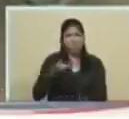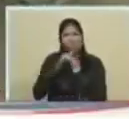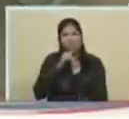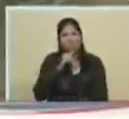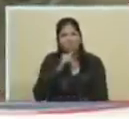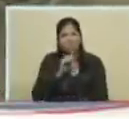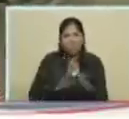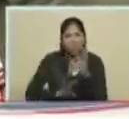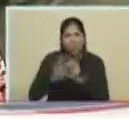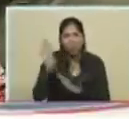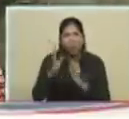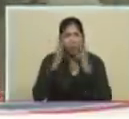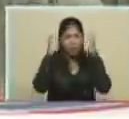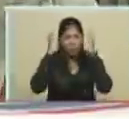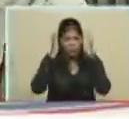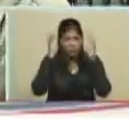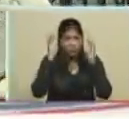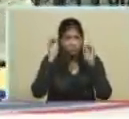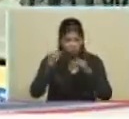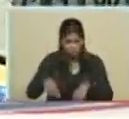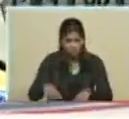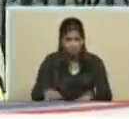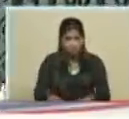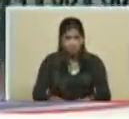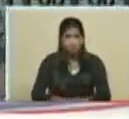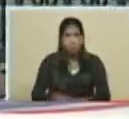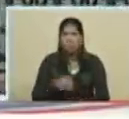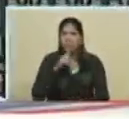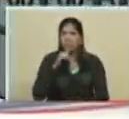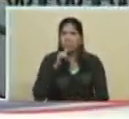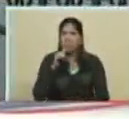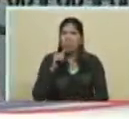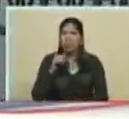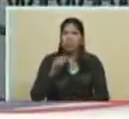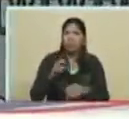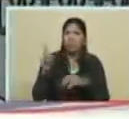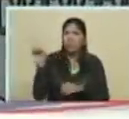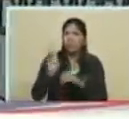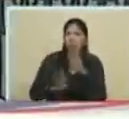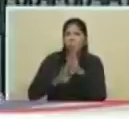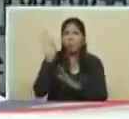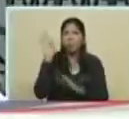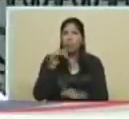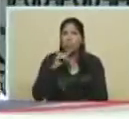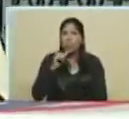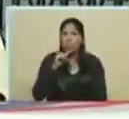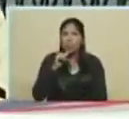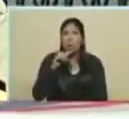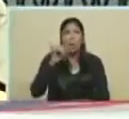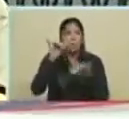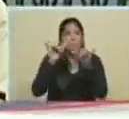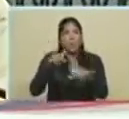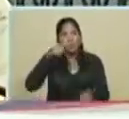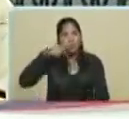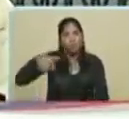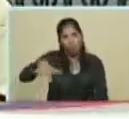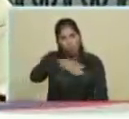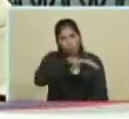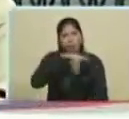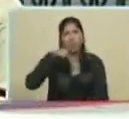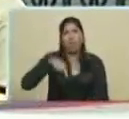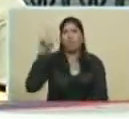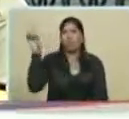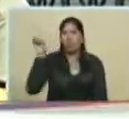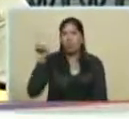Venezuela? ¿Ramos Alup? ¿Y quién va a construir esa Venezuela? El pueblo soberano de